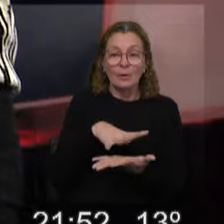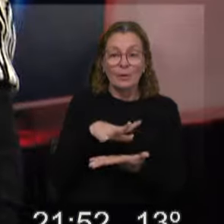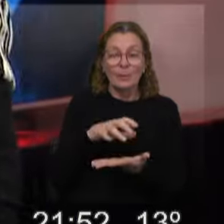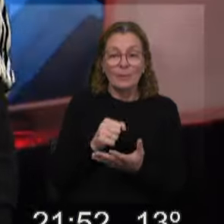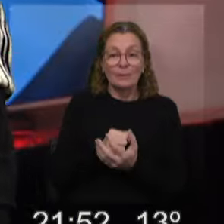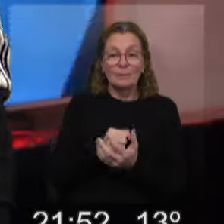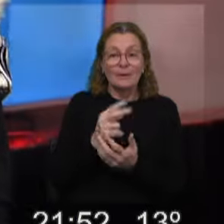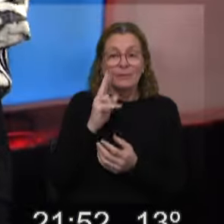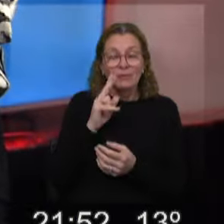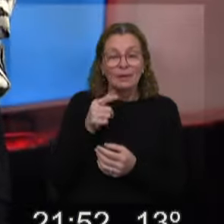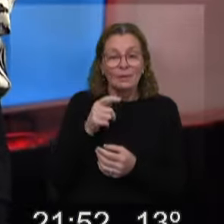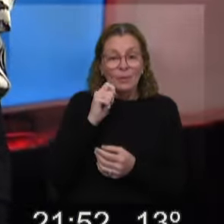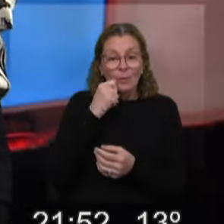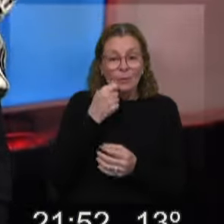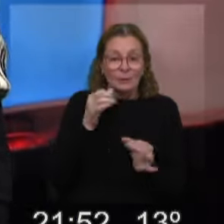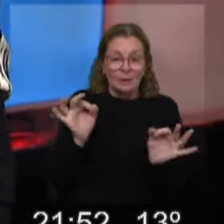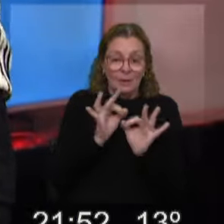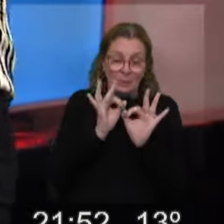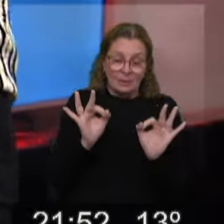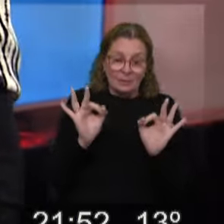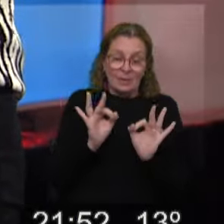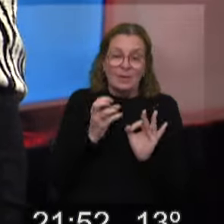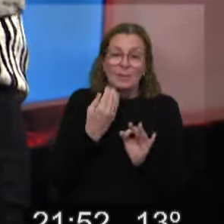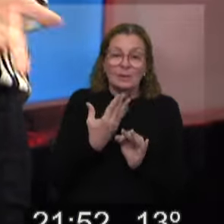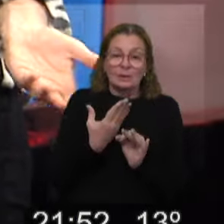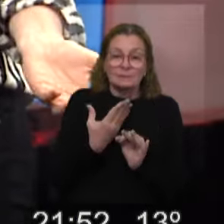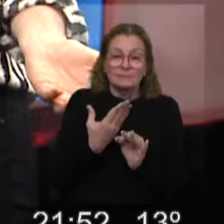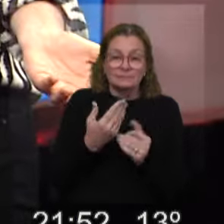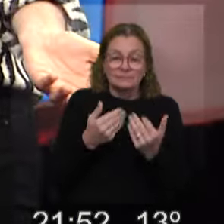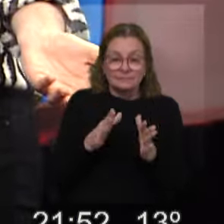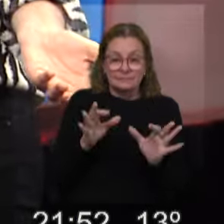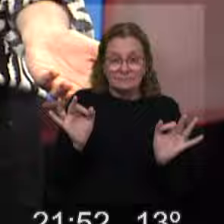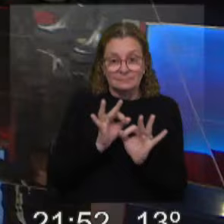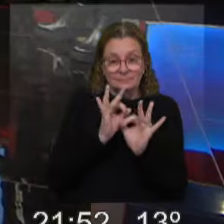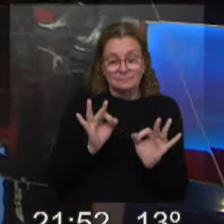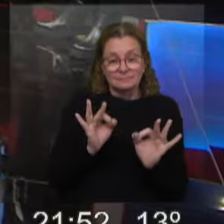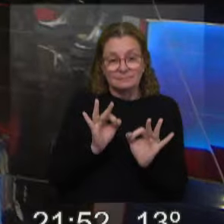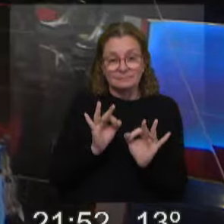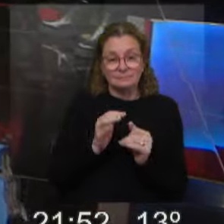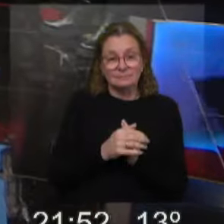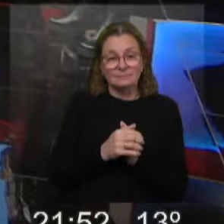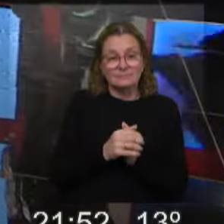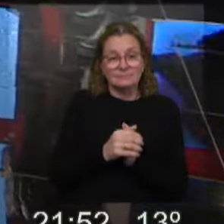que ver con tus gustos musicales y por qué empezaste a hacer música.